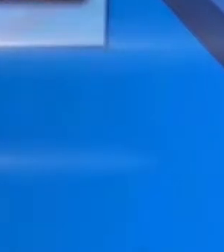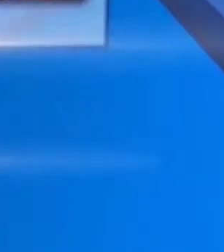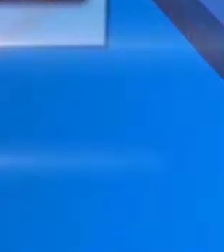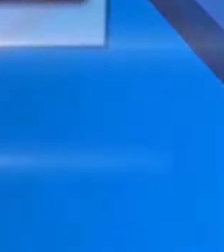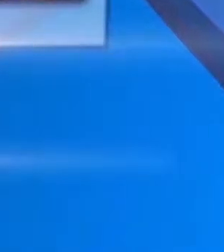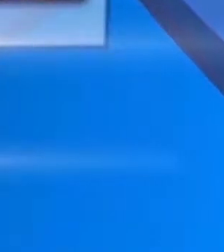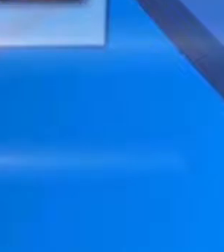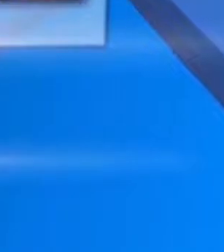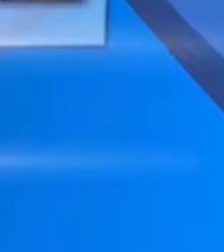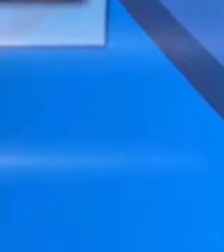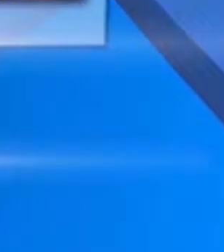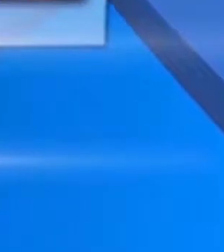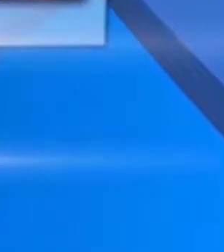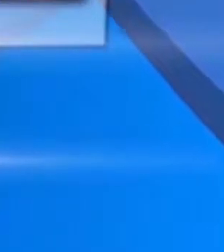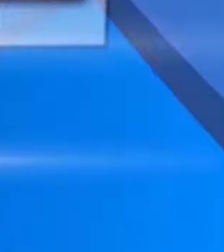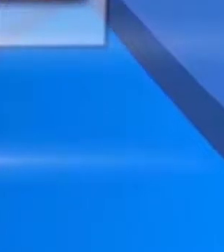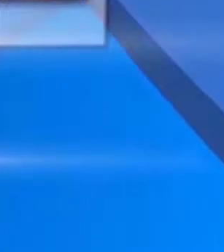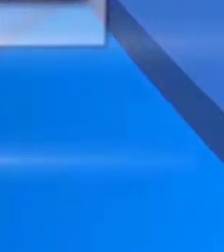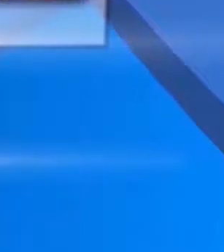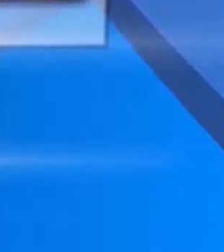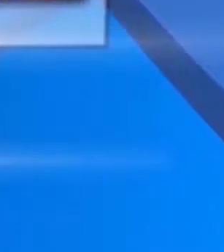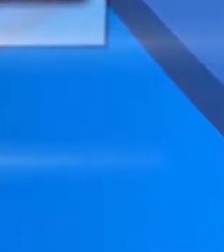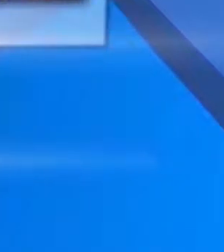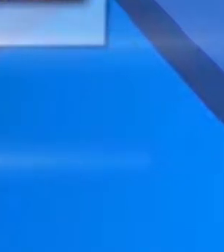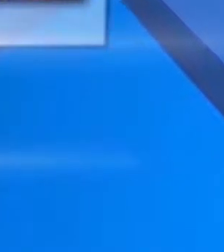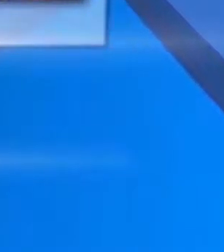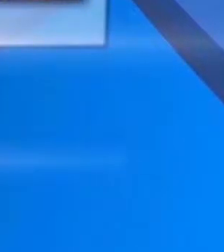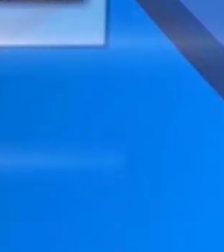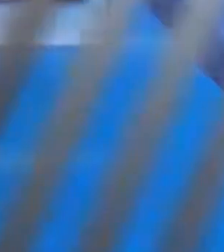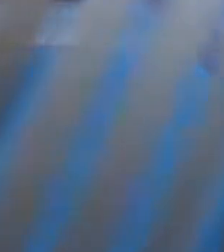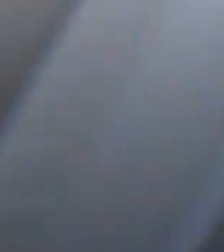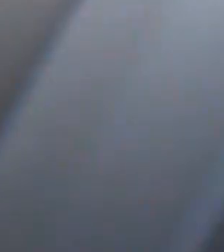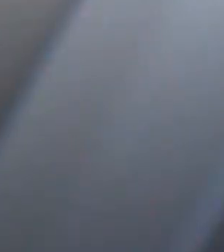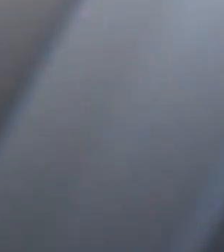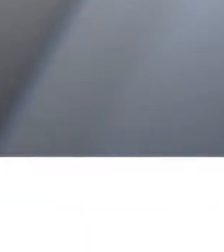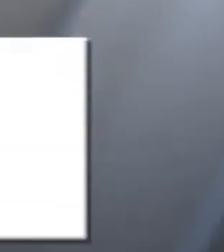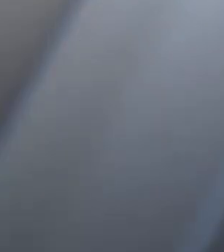por alianza país coordinadora de la bancada legislativa